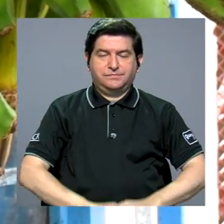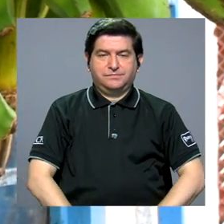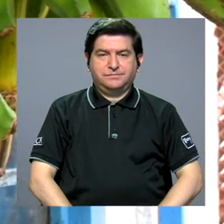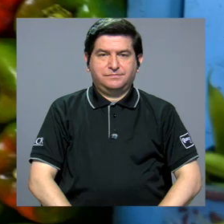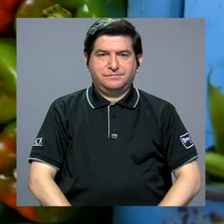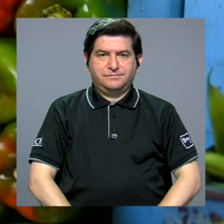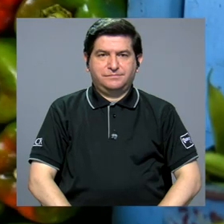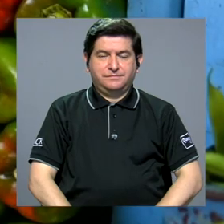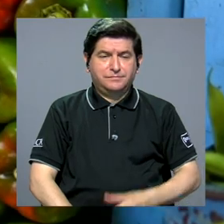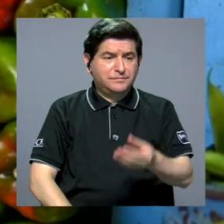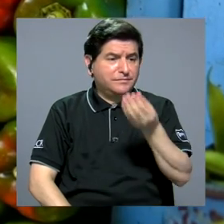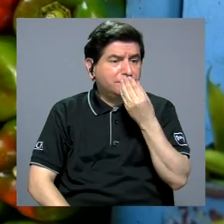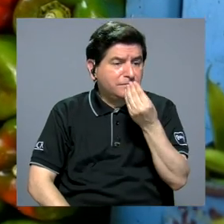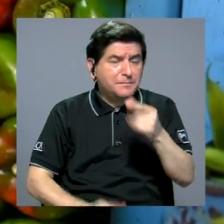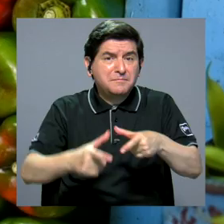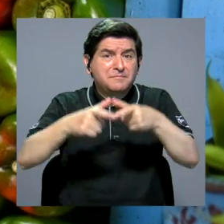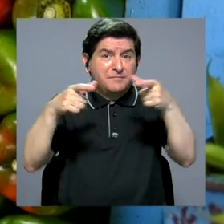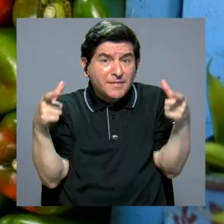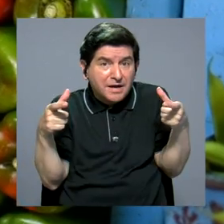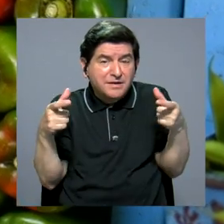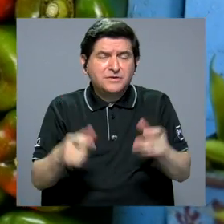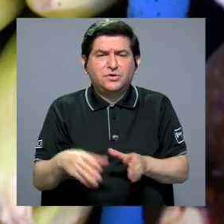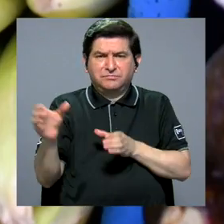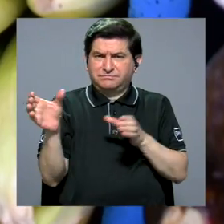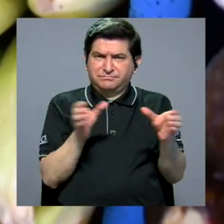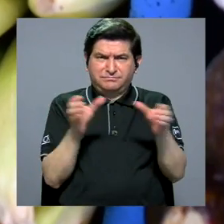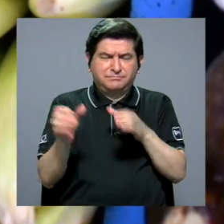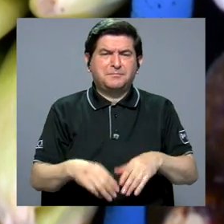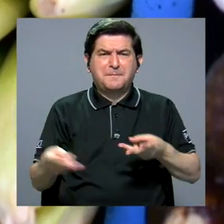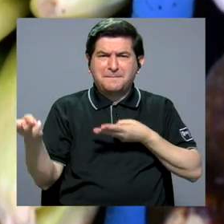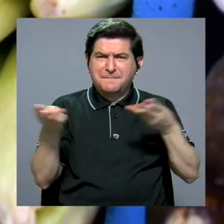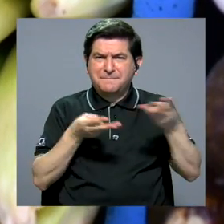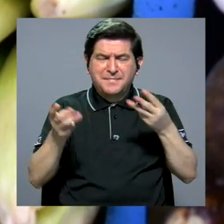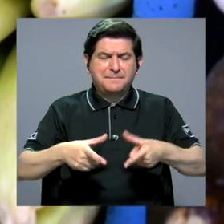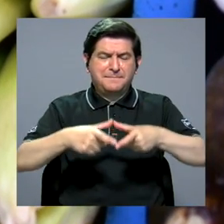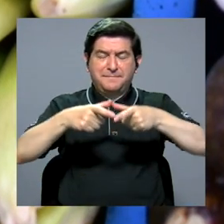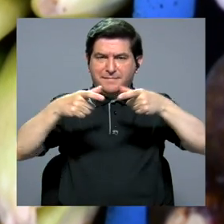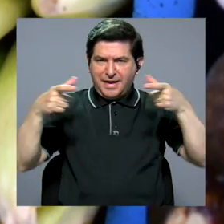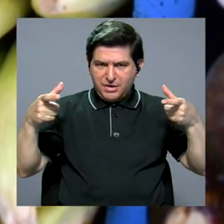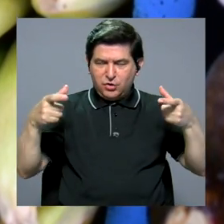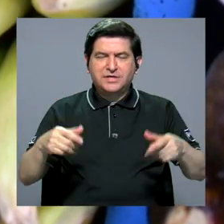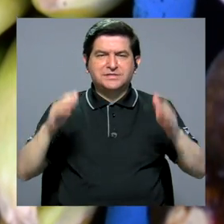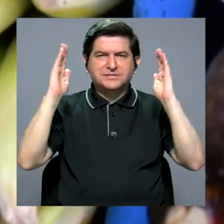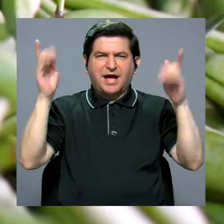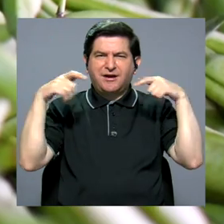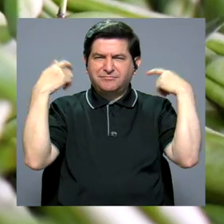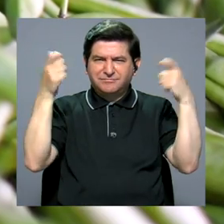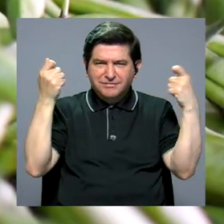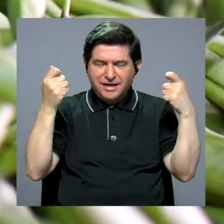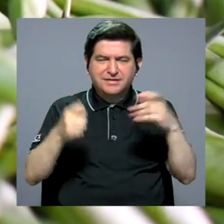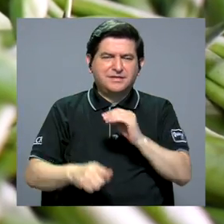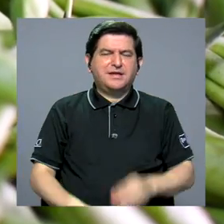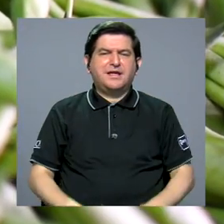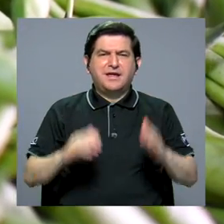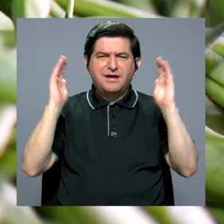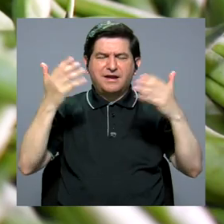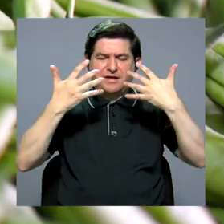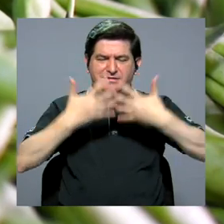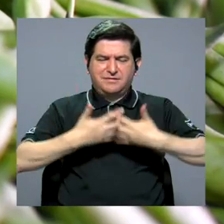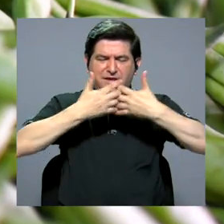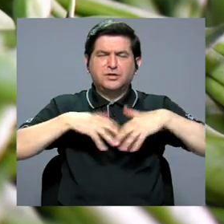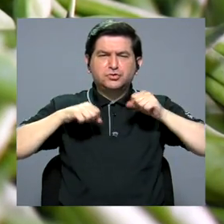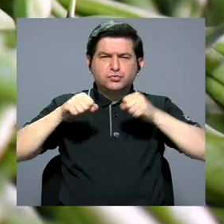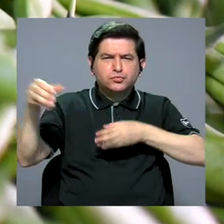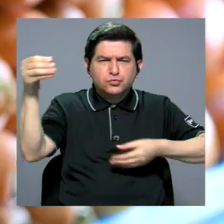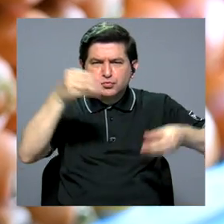comercializan. Estos alimentos en su mayoría se comercializan en los mercados mayorista, grandes ferias y grandes cadenas